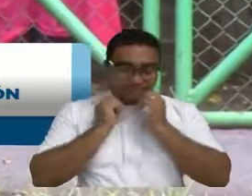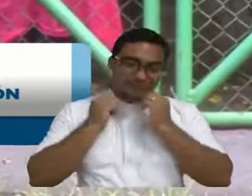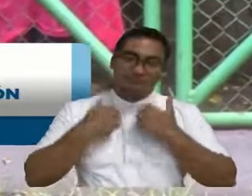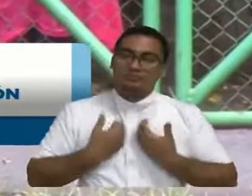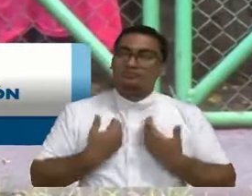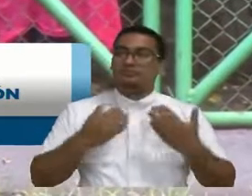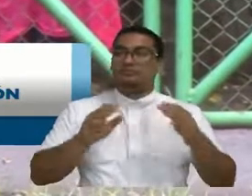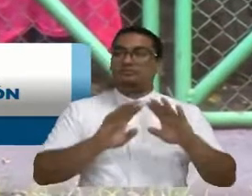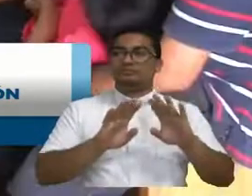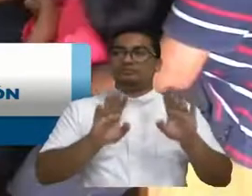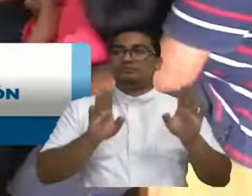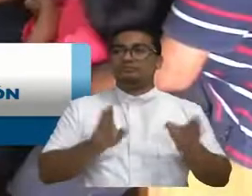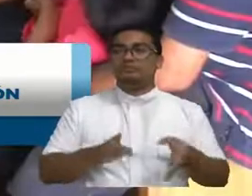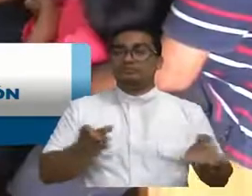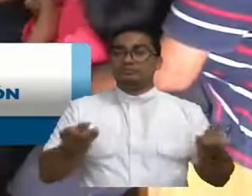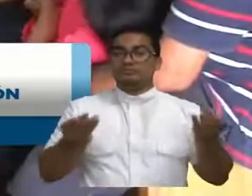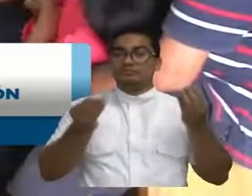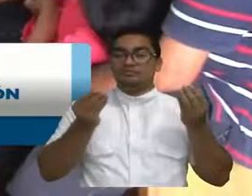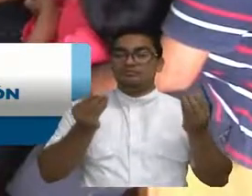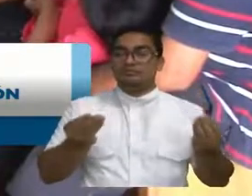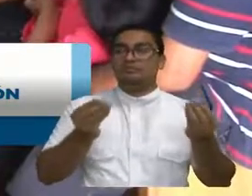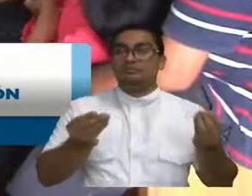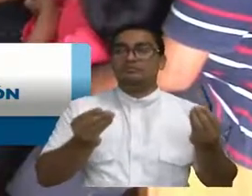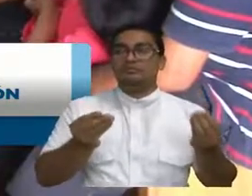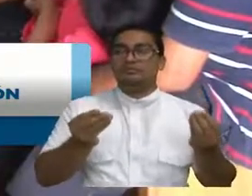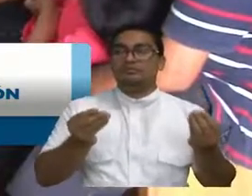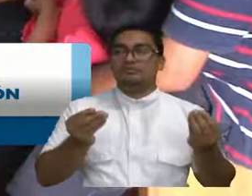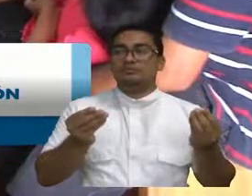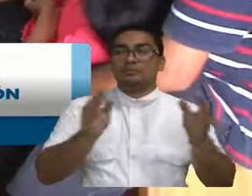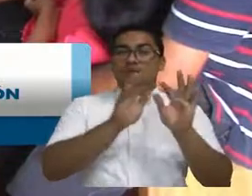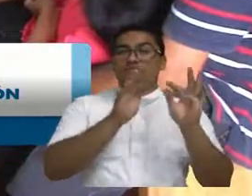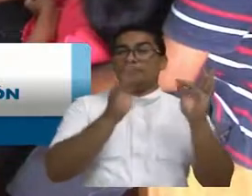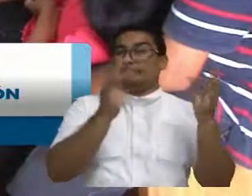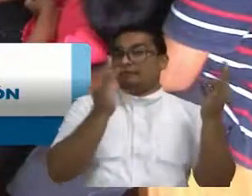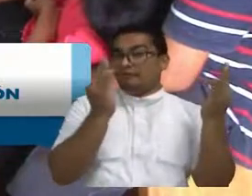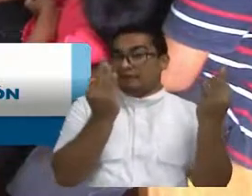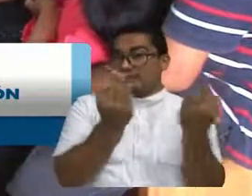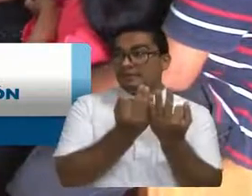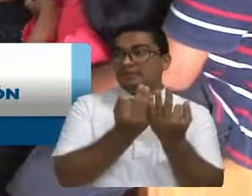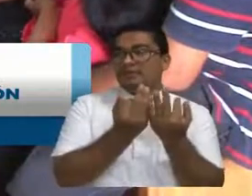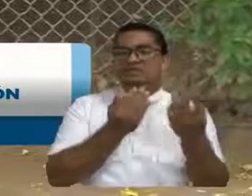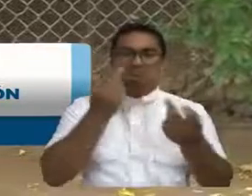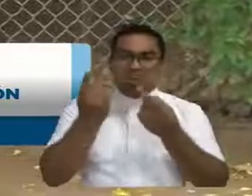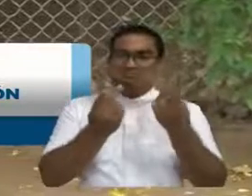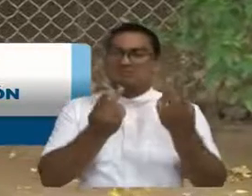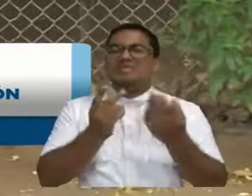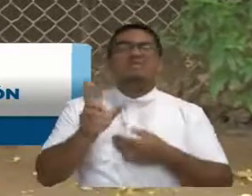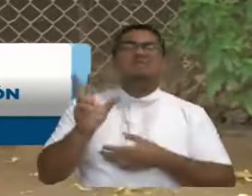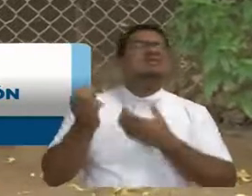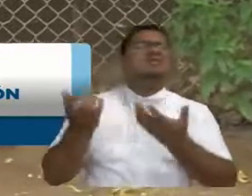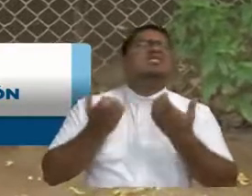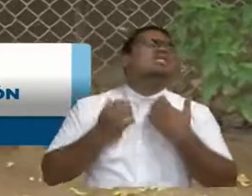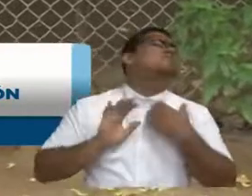llorando, que llegan a visitarla los familiares y no quiere salir a recibirlos, por